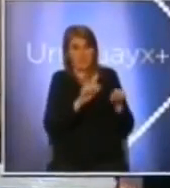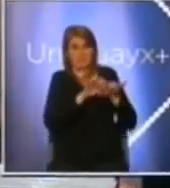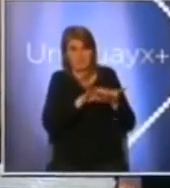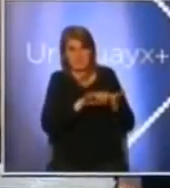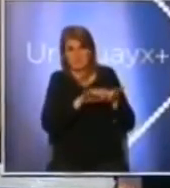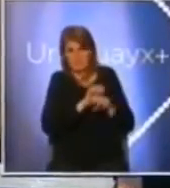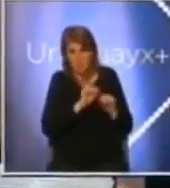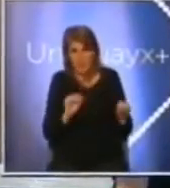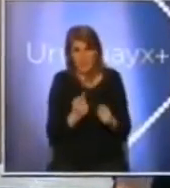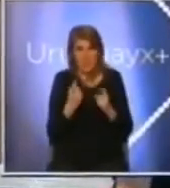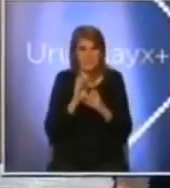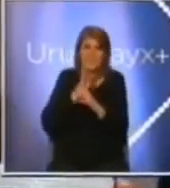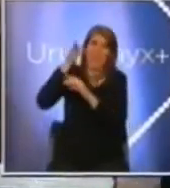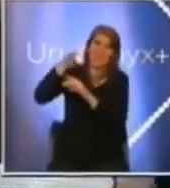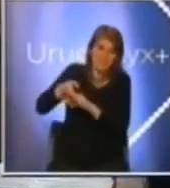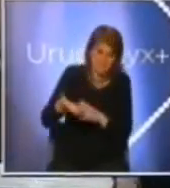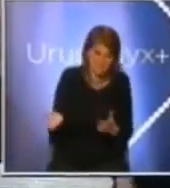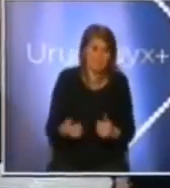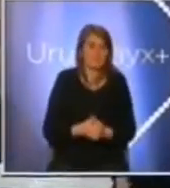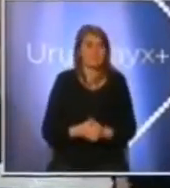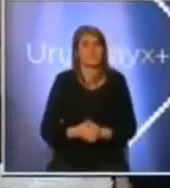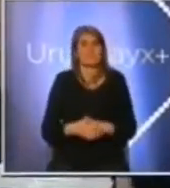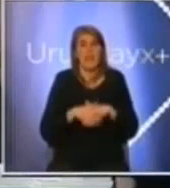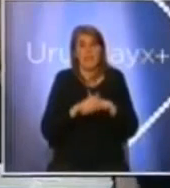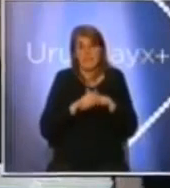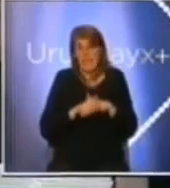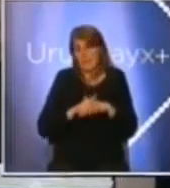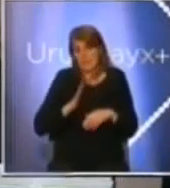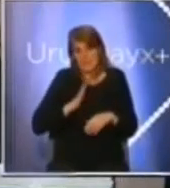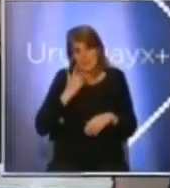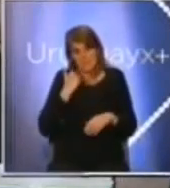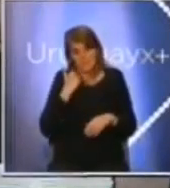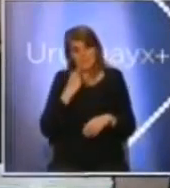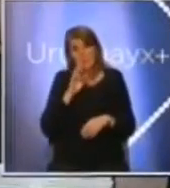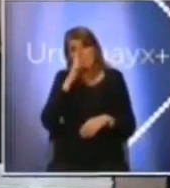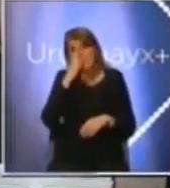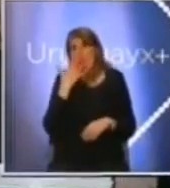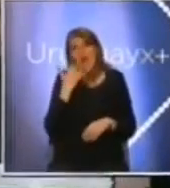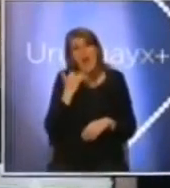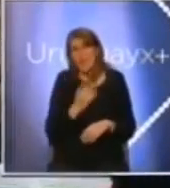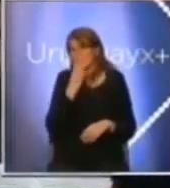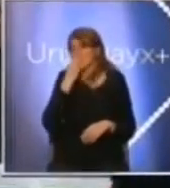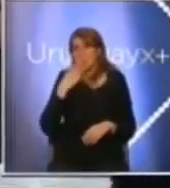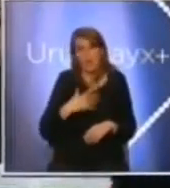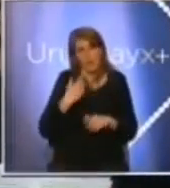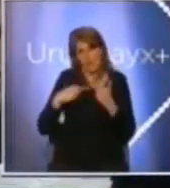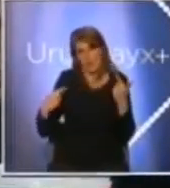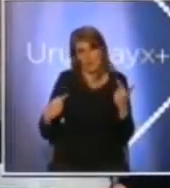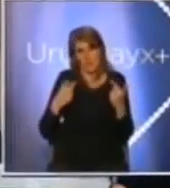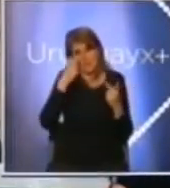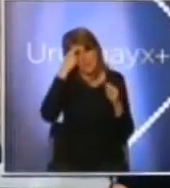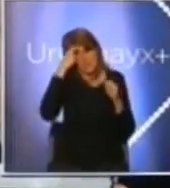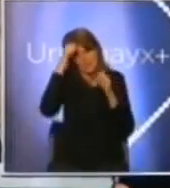los ciudadanos. Amigas y amigos, Uruguay ha realizado progresos notables en materia de investigación